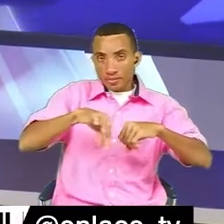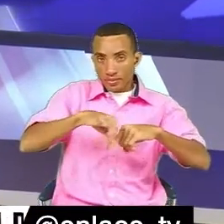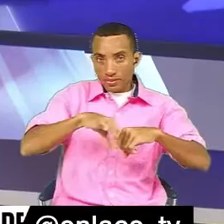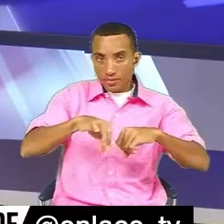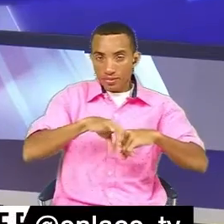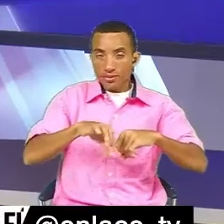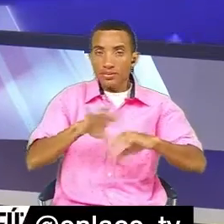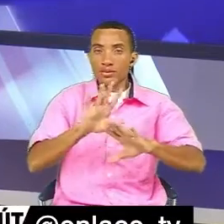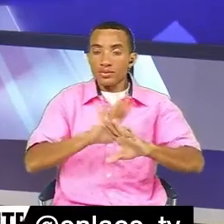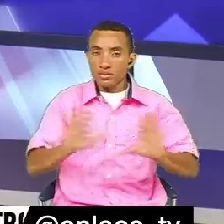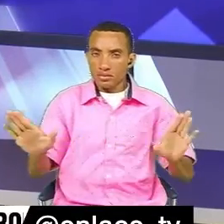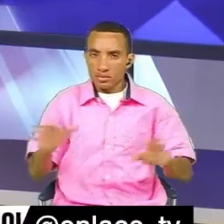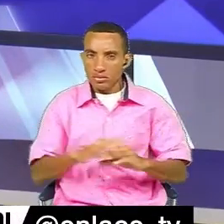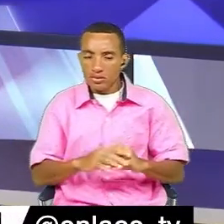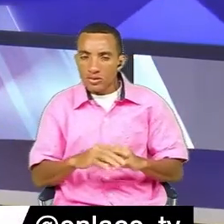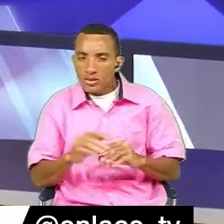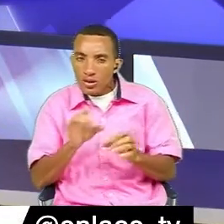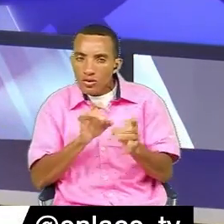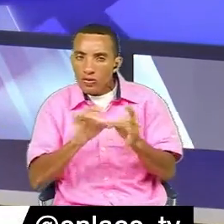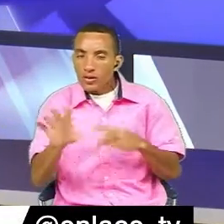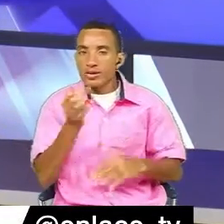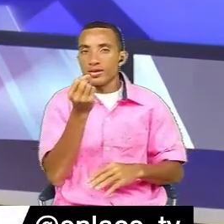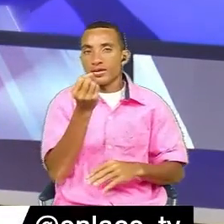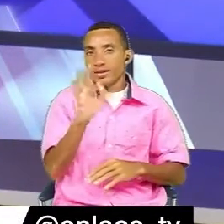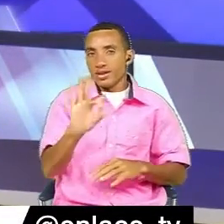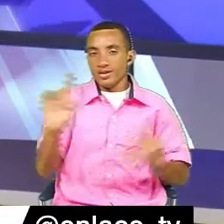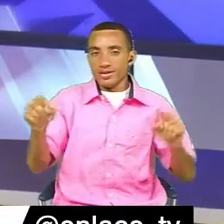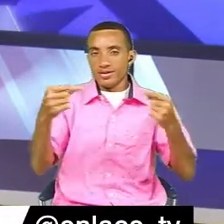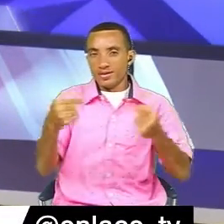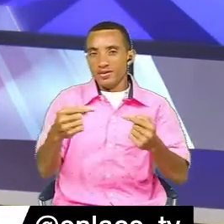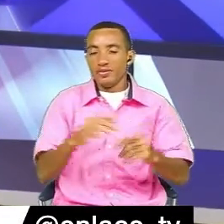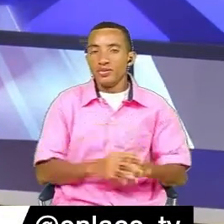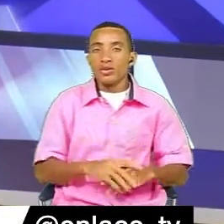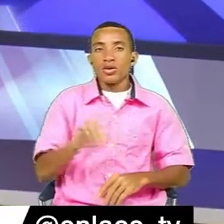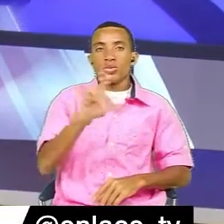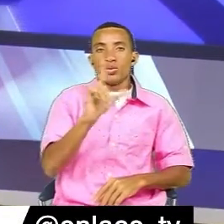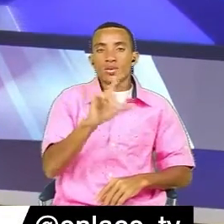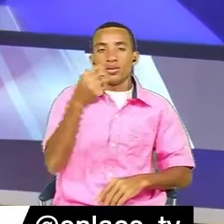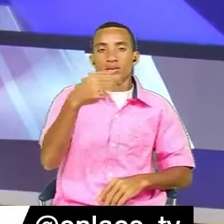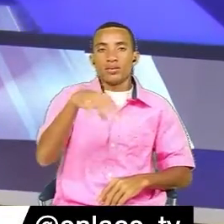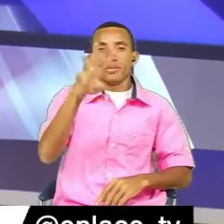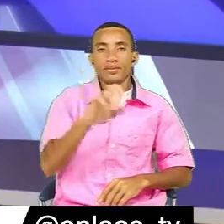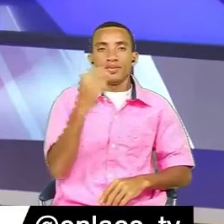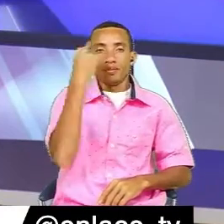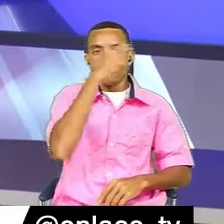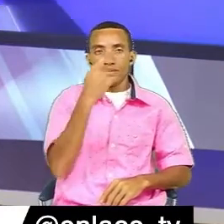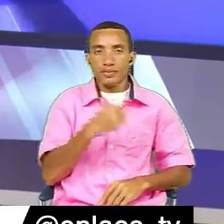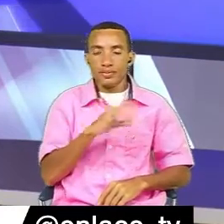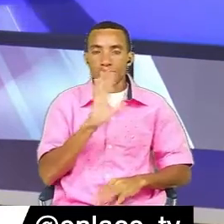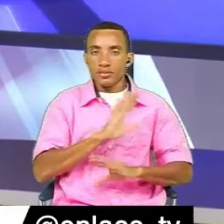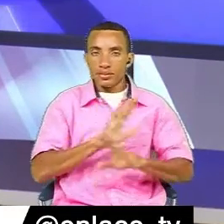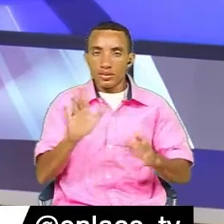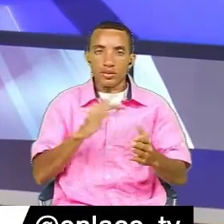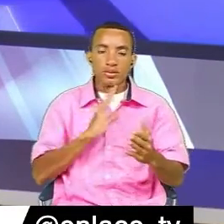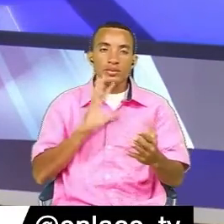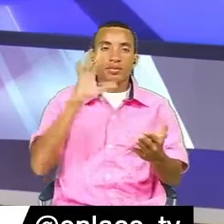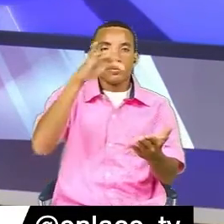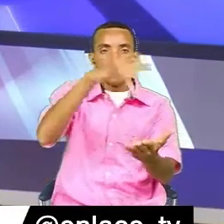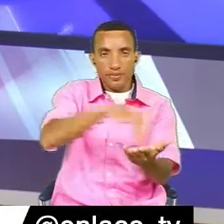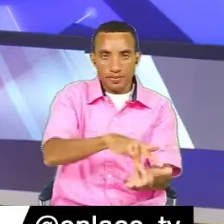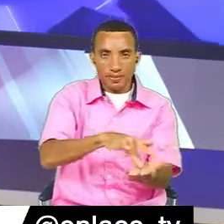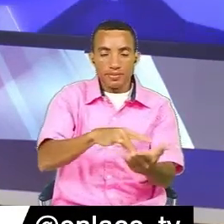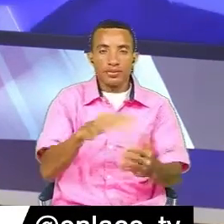de la fecha 13 de la Liga Águila 2-2016. El lunes 19 de septiembre cerrará la jornada visitando a Patriotas.